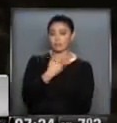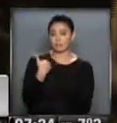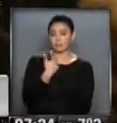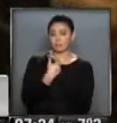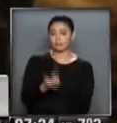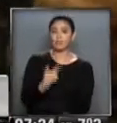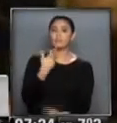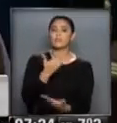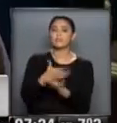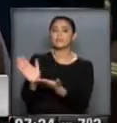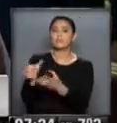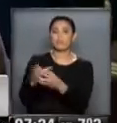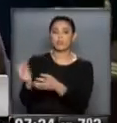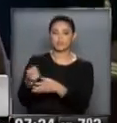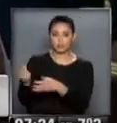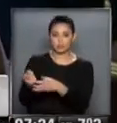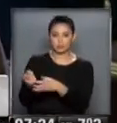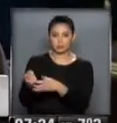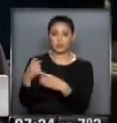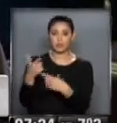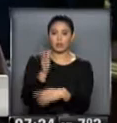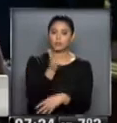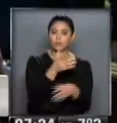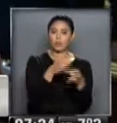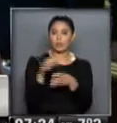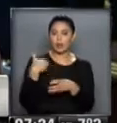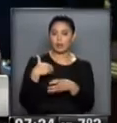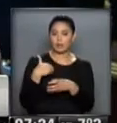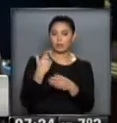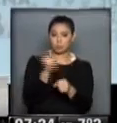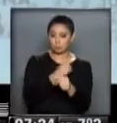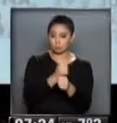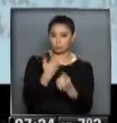al Partido Socialista, y eso fue aprobado por los partidos argentinos integrantes del foro.